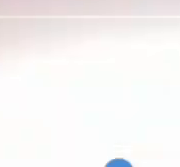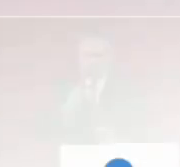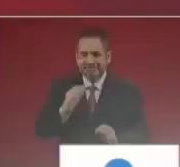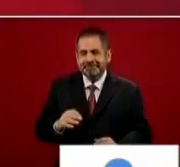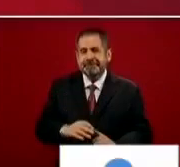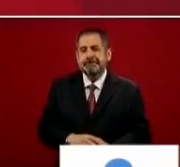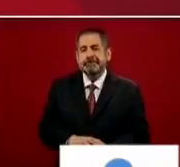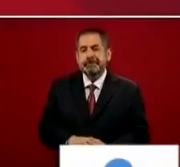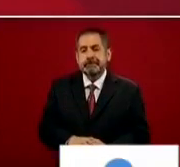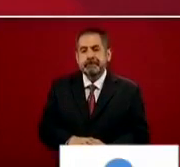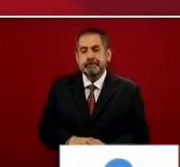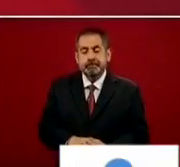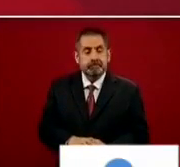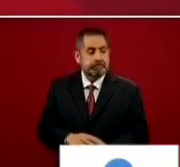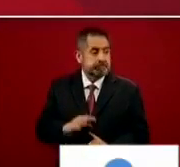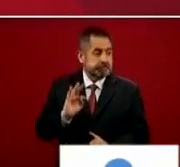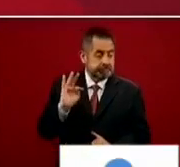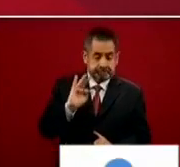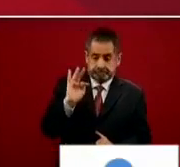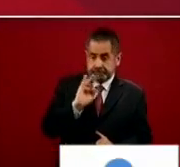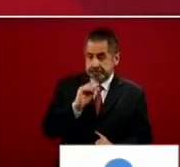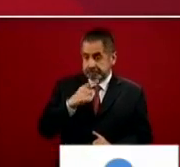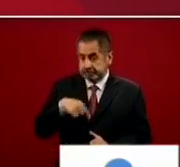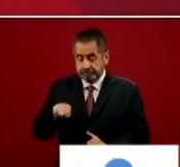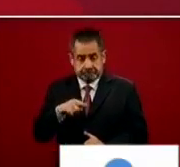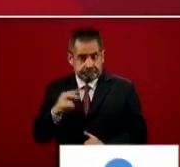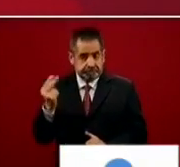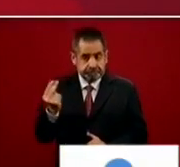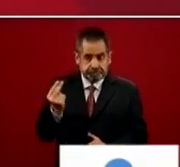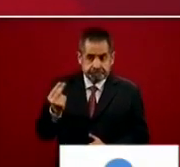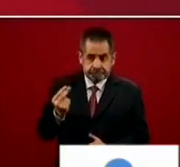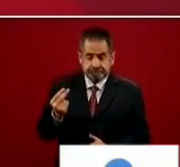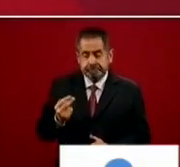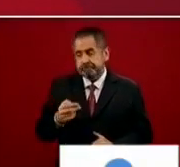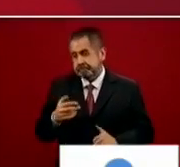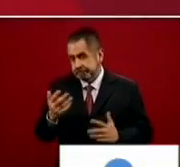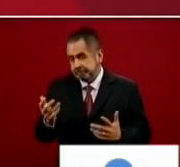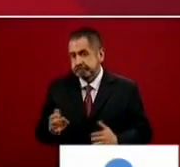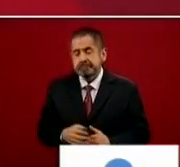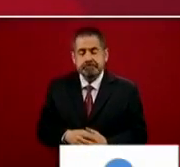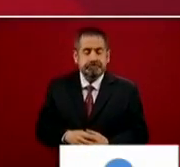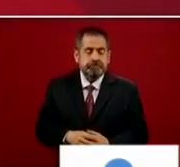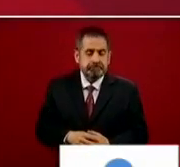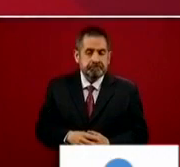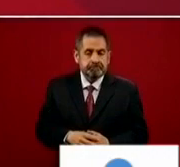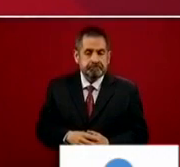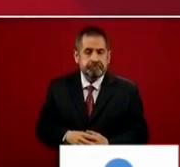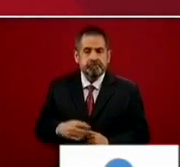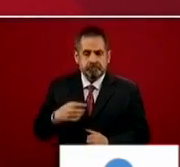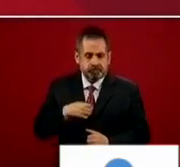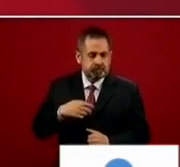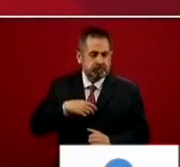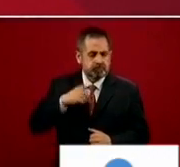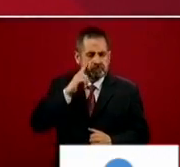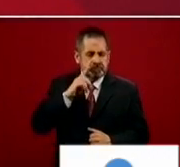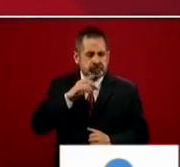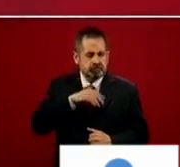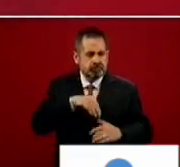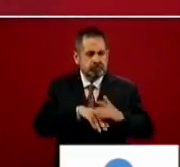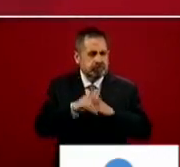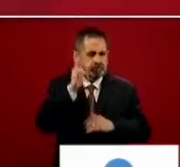las masas si hace falta entonces yo me hago la prueba